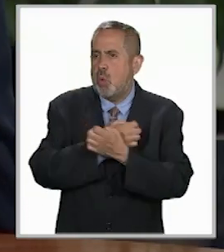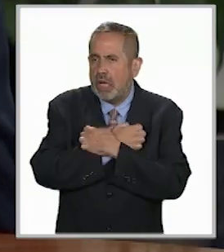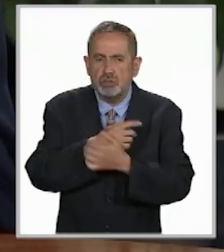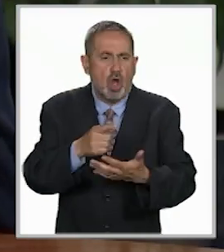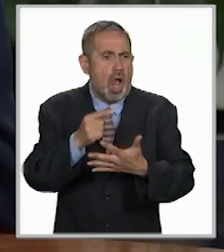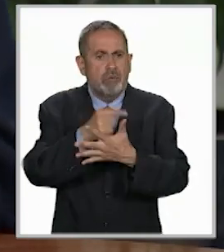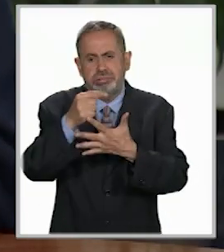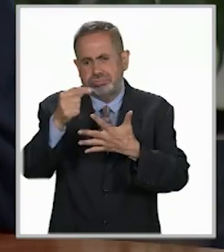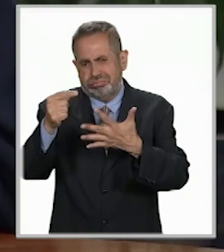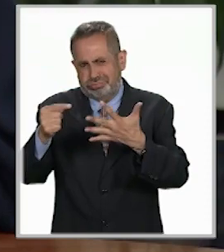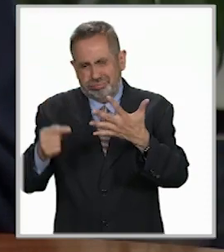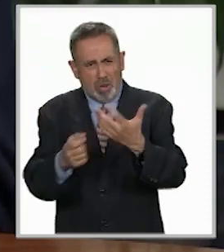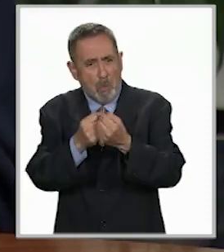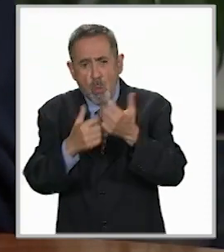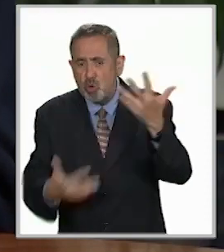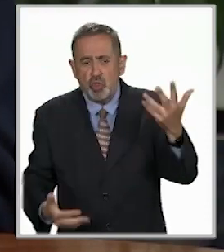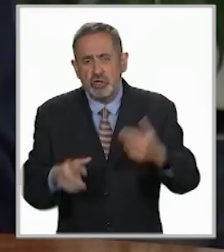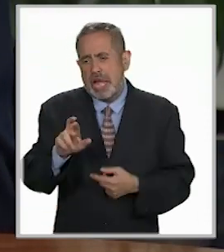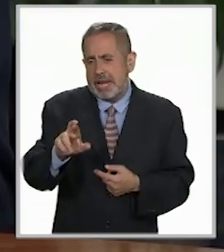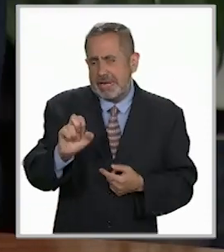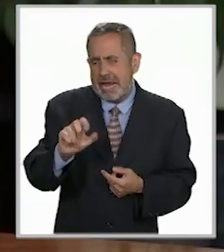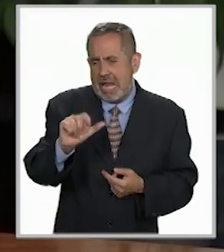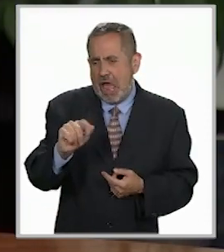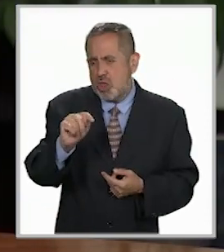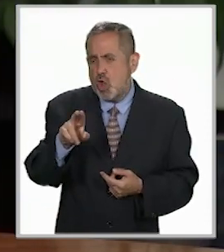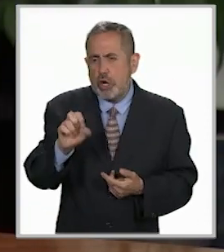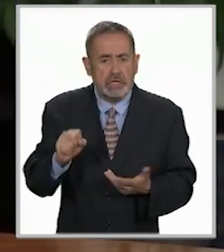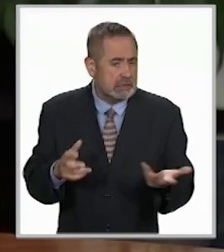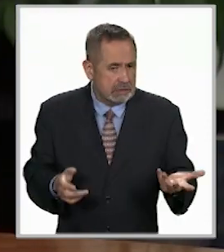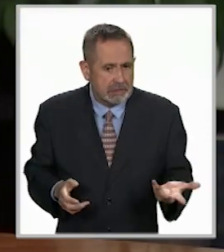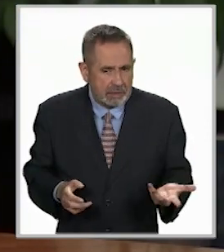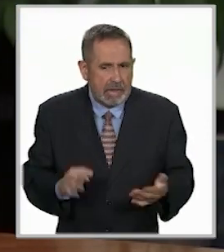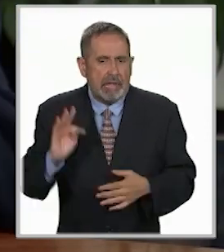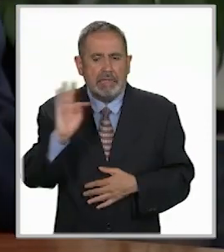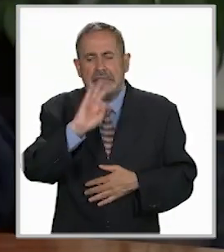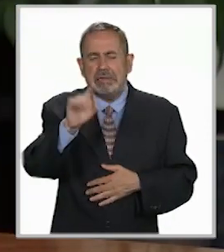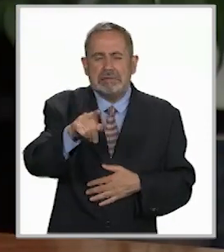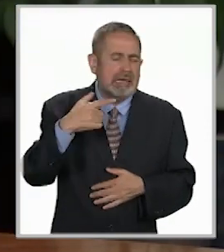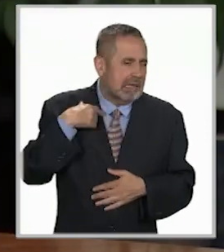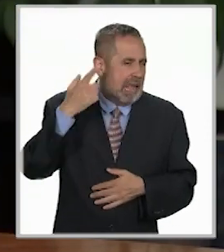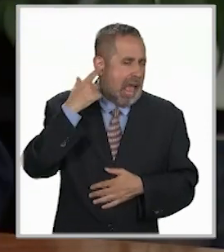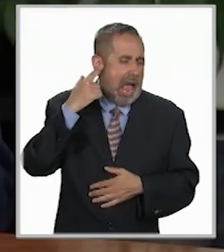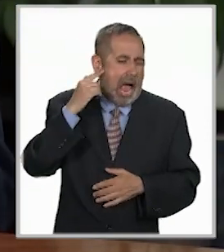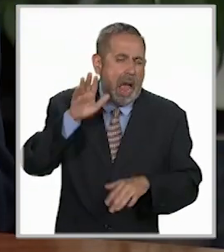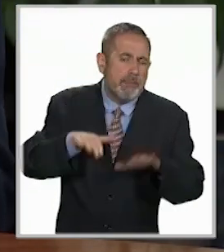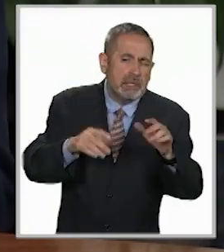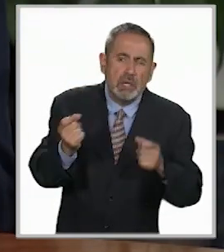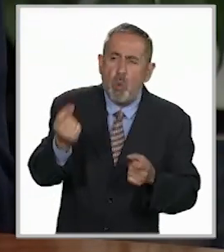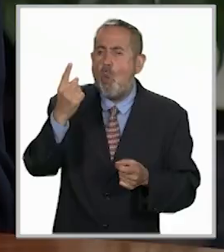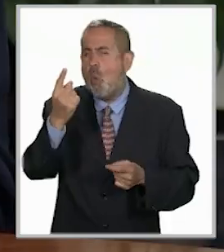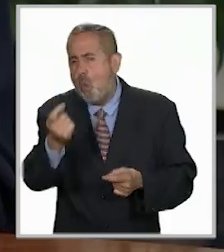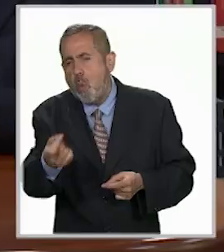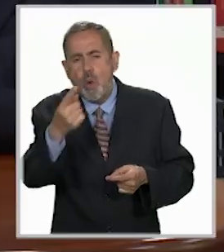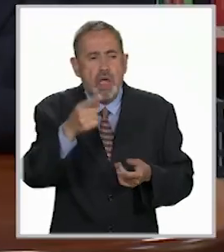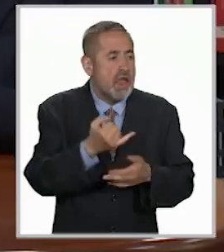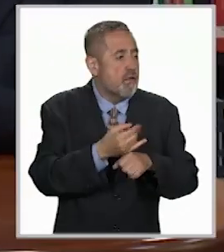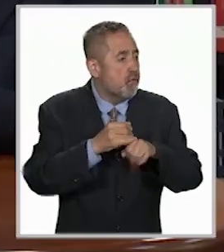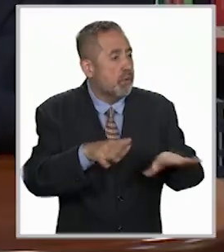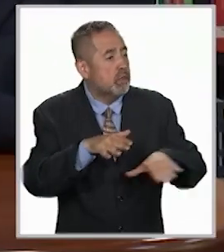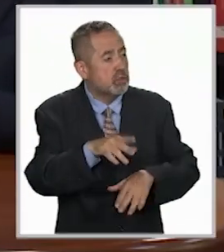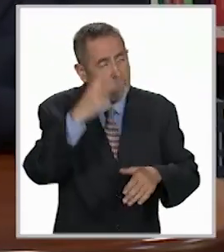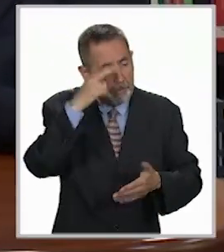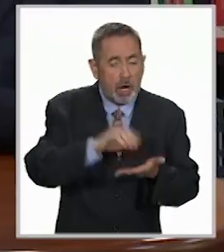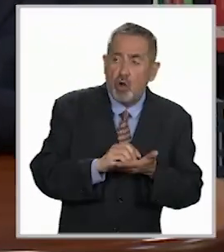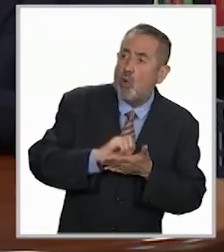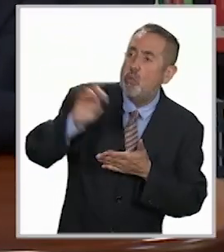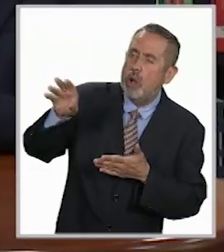de educación. La verdad es que hay un sinfín, y únicamente tal vez nos suenan los que se han referido o han hecho